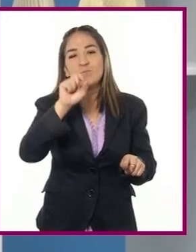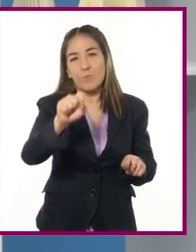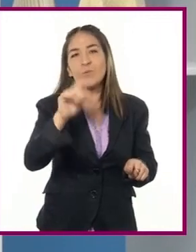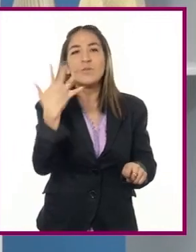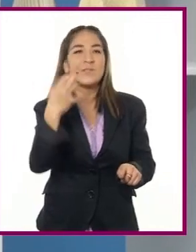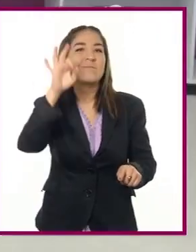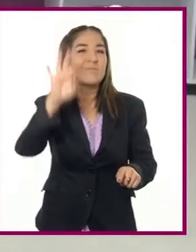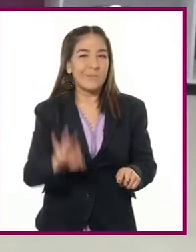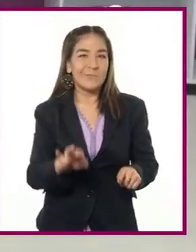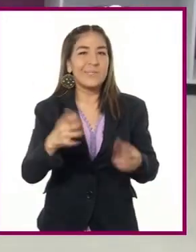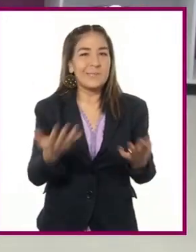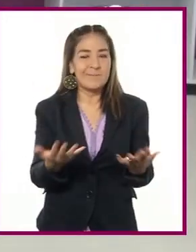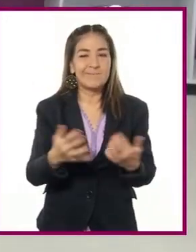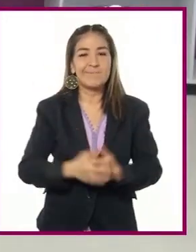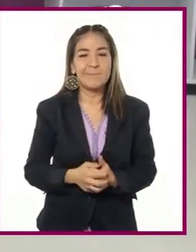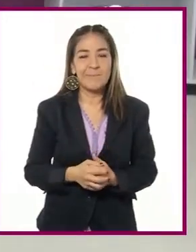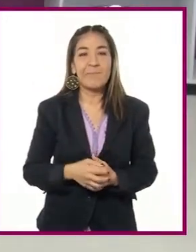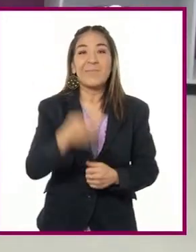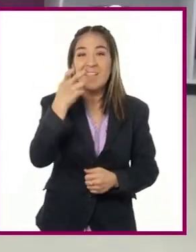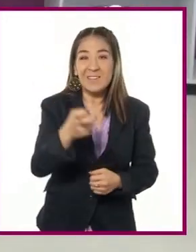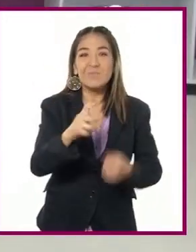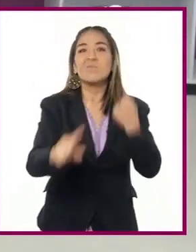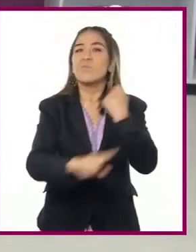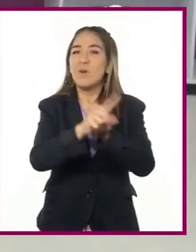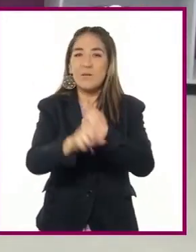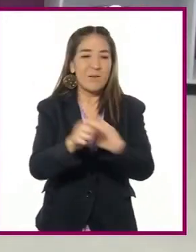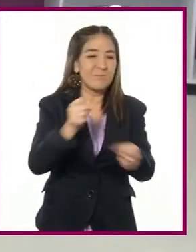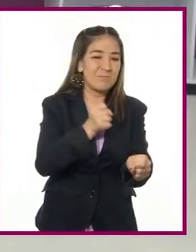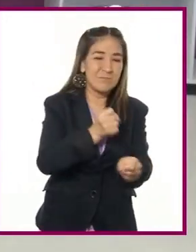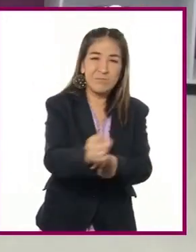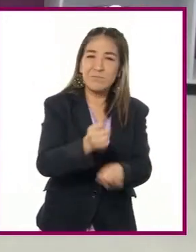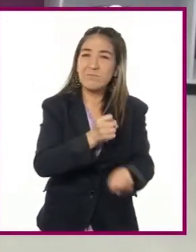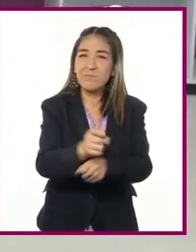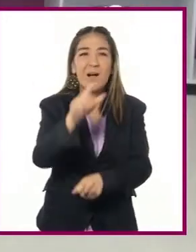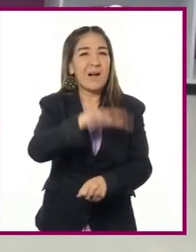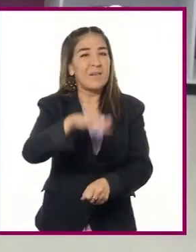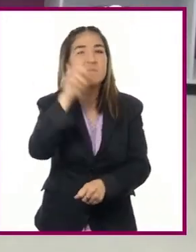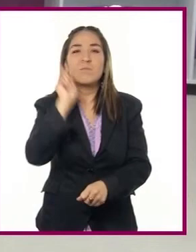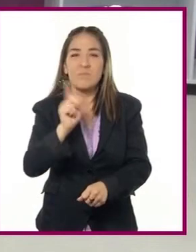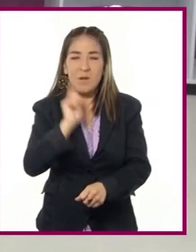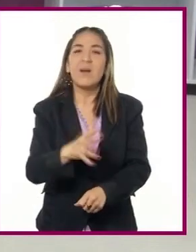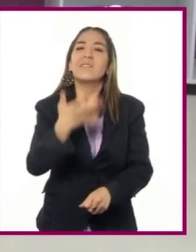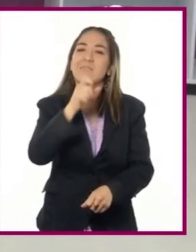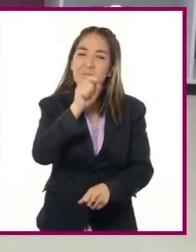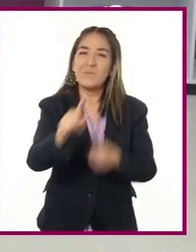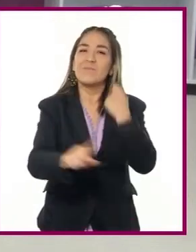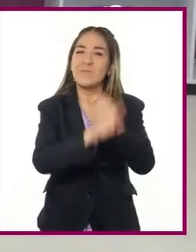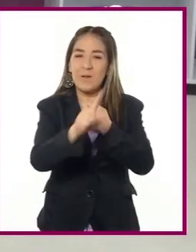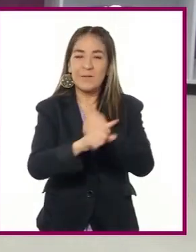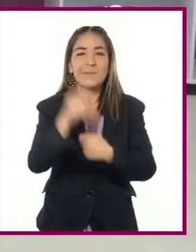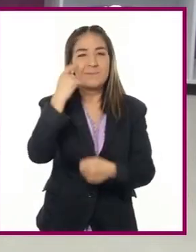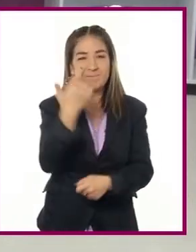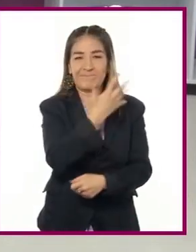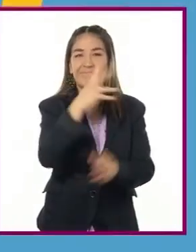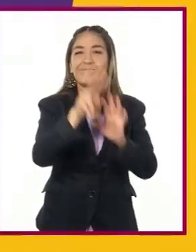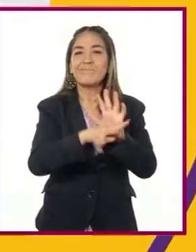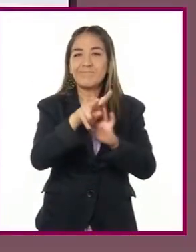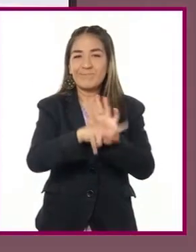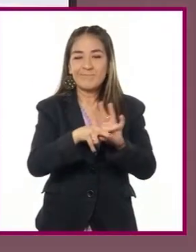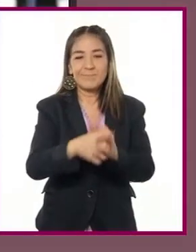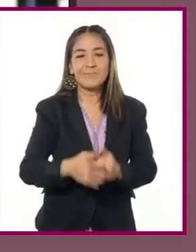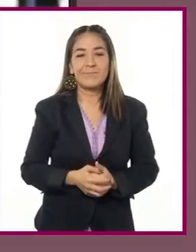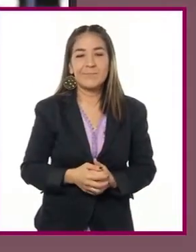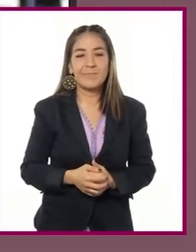82.5%. Y la violencia de género es otra problemática. Veamos y escuchemos el siguiente video.